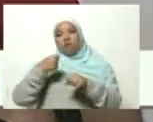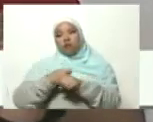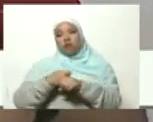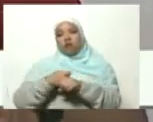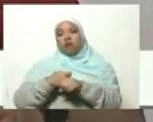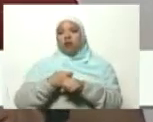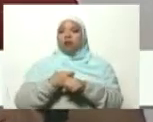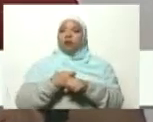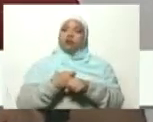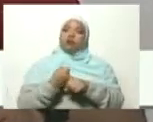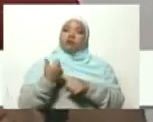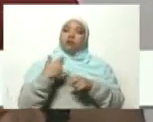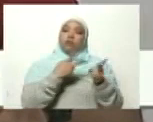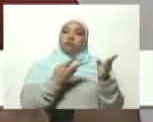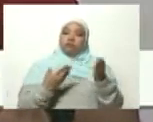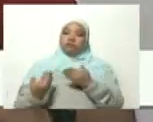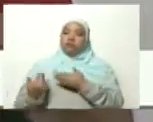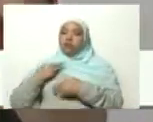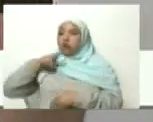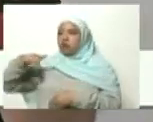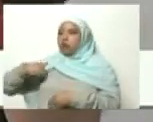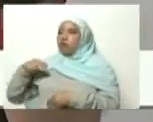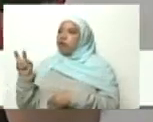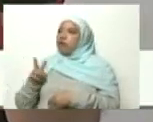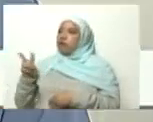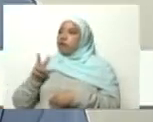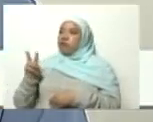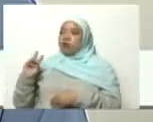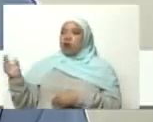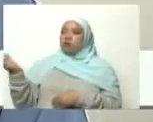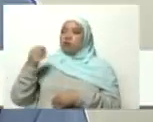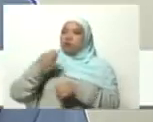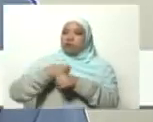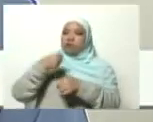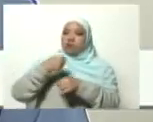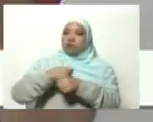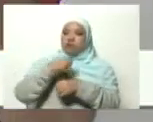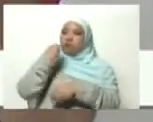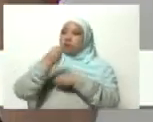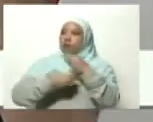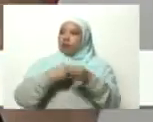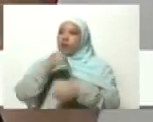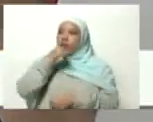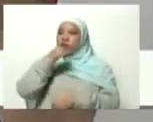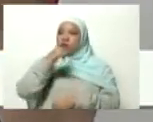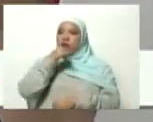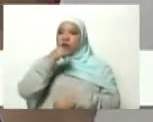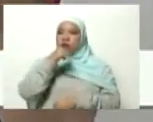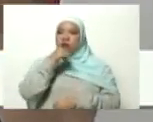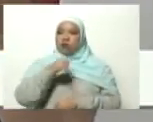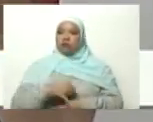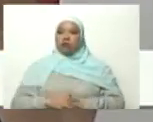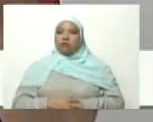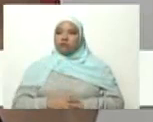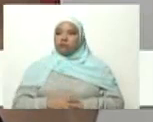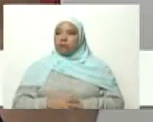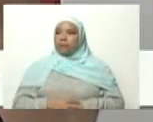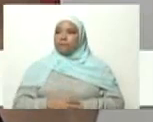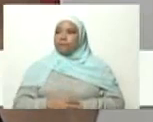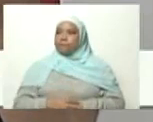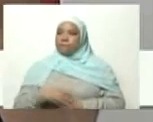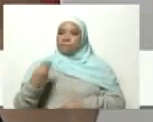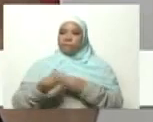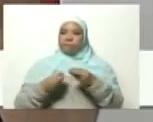OCLAE, claro, bienvenidos a nuestro país. Mira, la mayoría de los que vienen al país termina diciendo que no habían venido antes, dice, nos